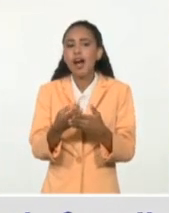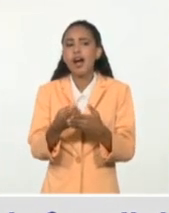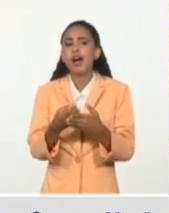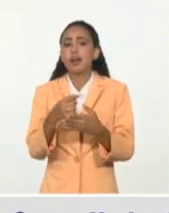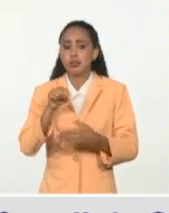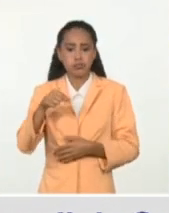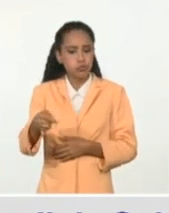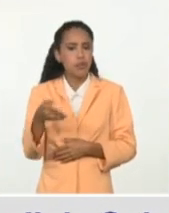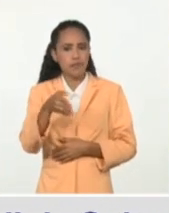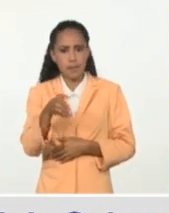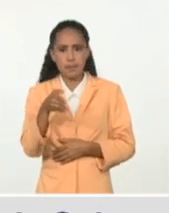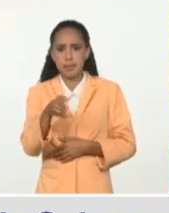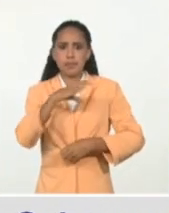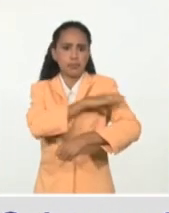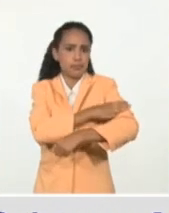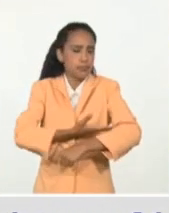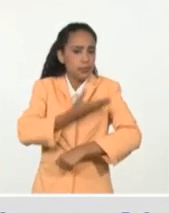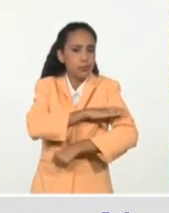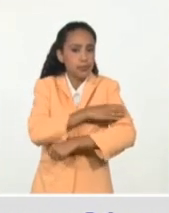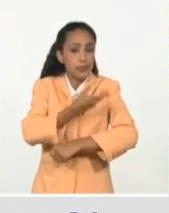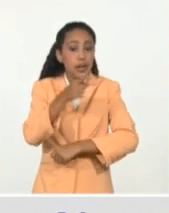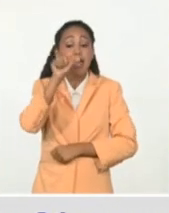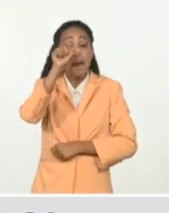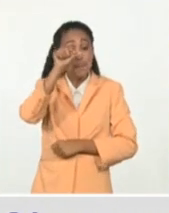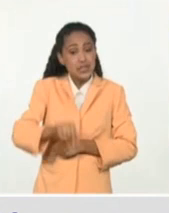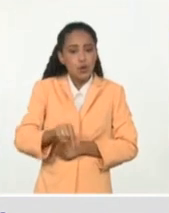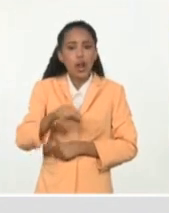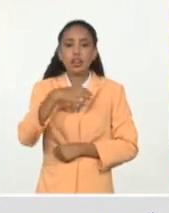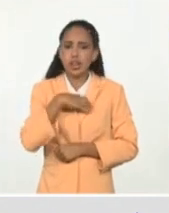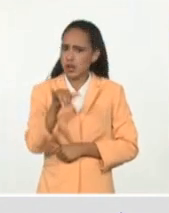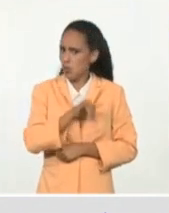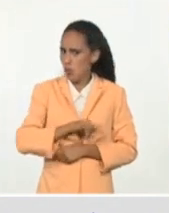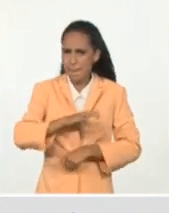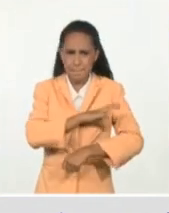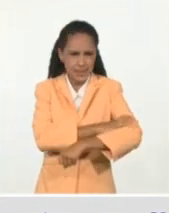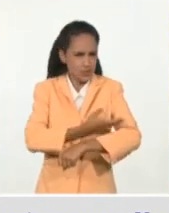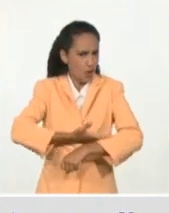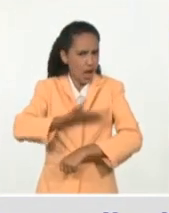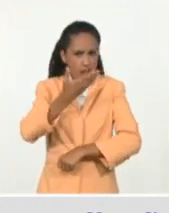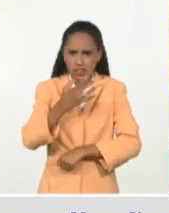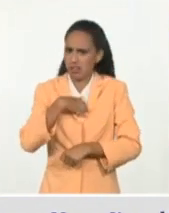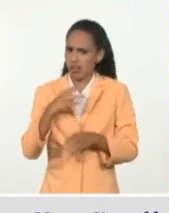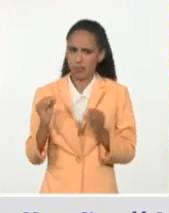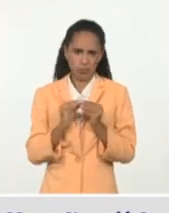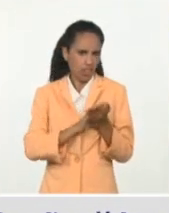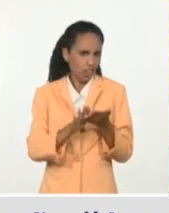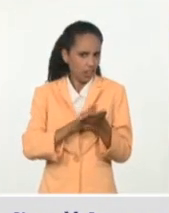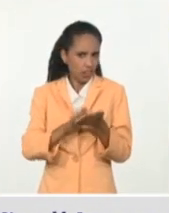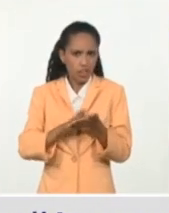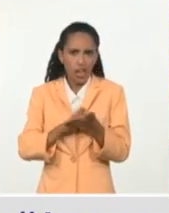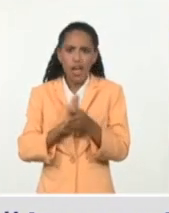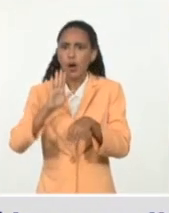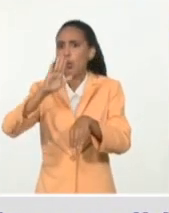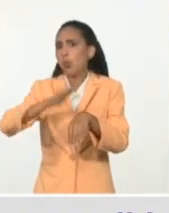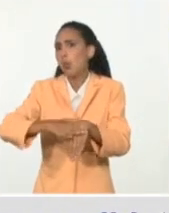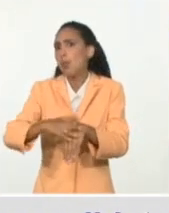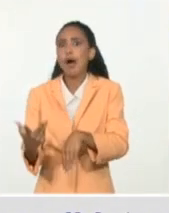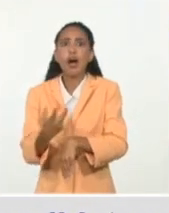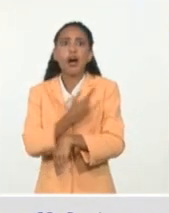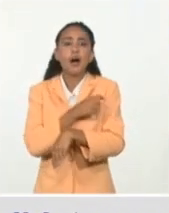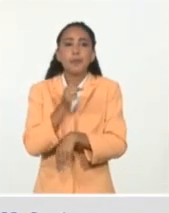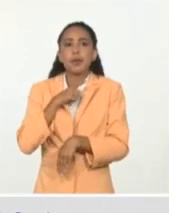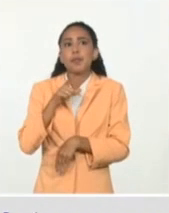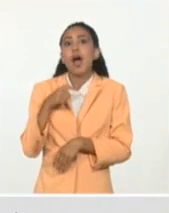en sus consultorios del médico de la familia que las personas tenían las cifras elevadas y no tuvo que ver con, vamos a decirlo, el susto de ir a